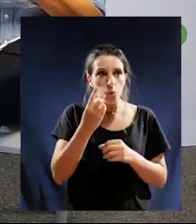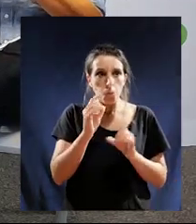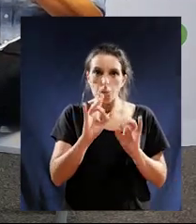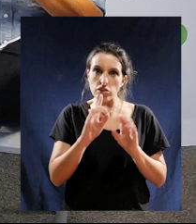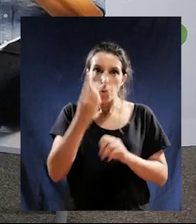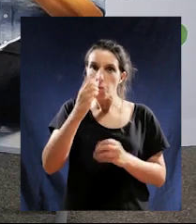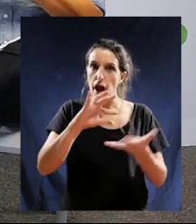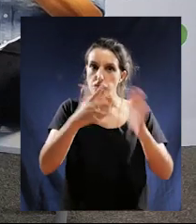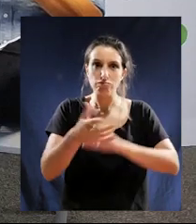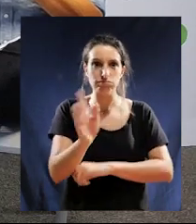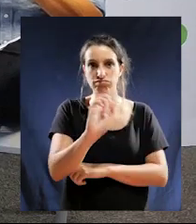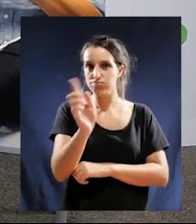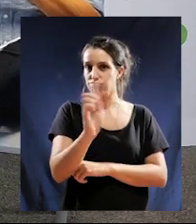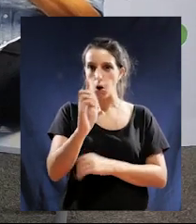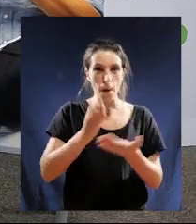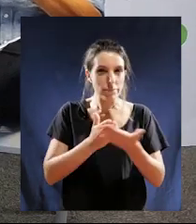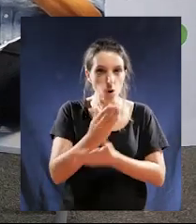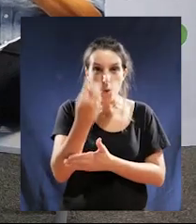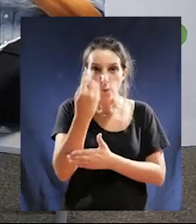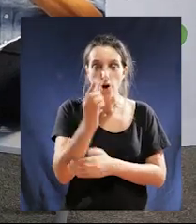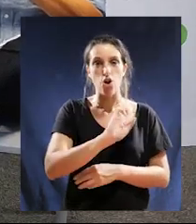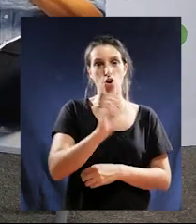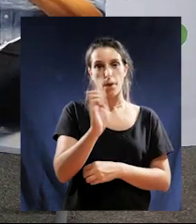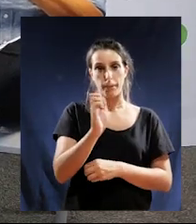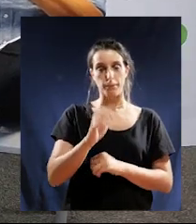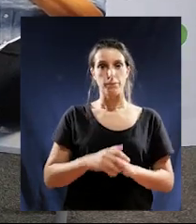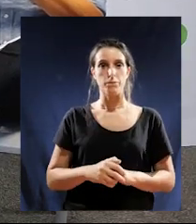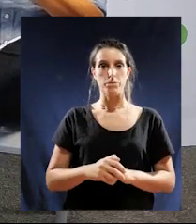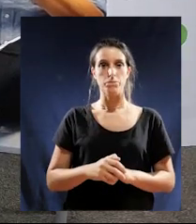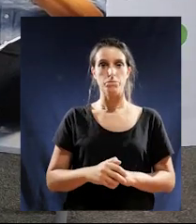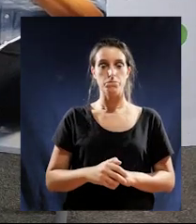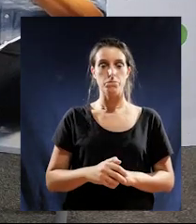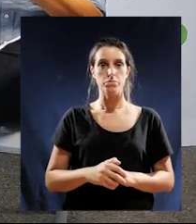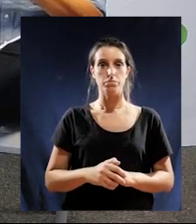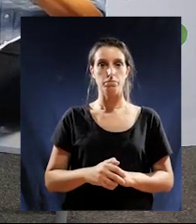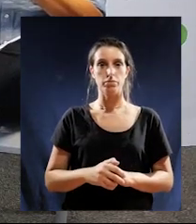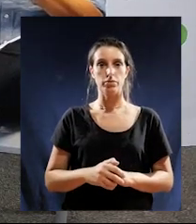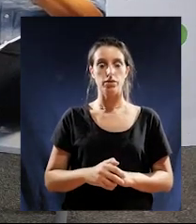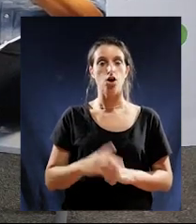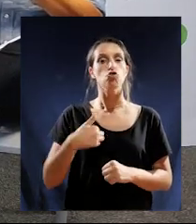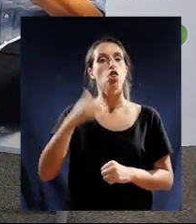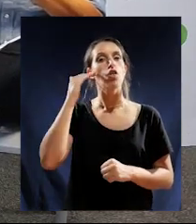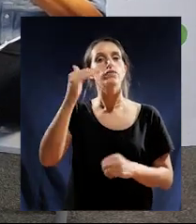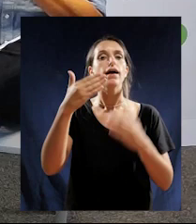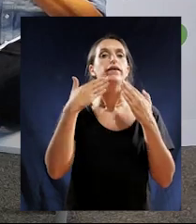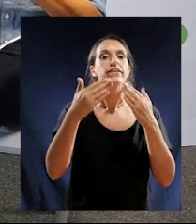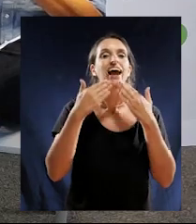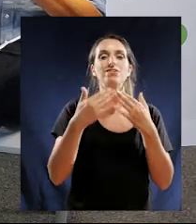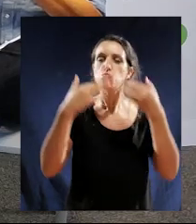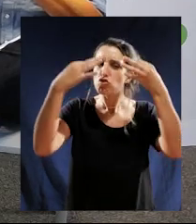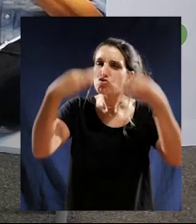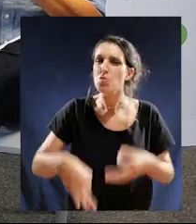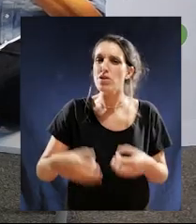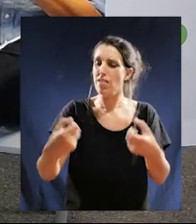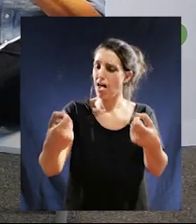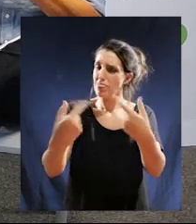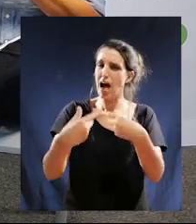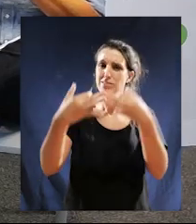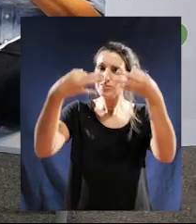si dice esta frase de confort en la era de la seguridad